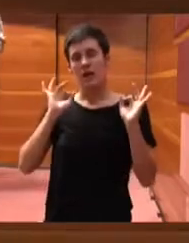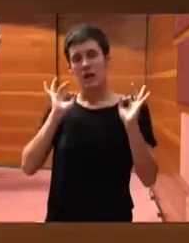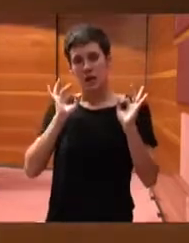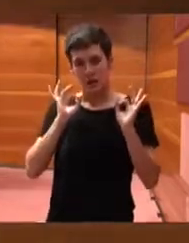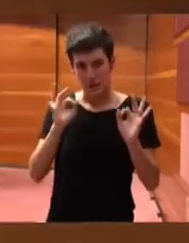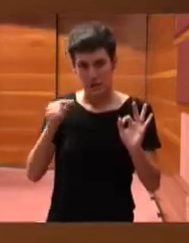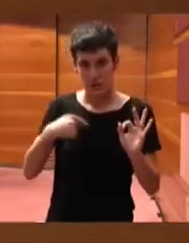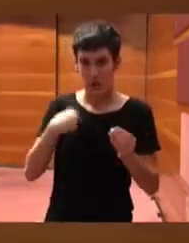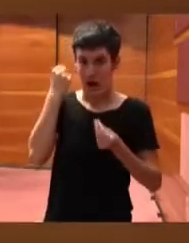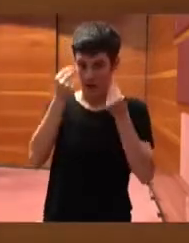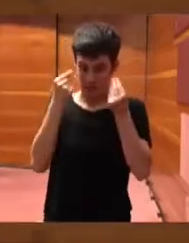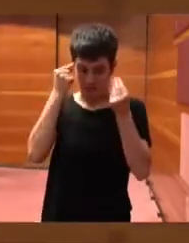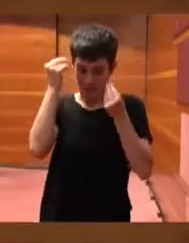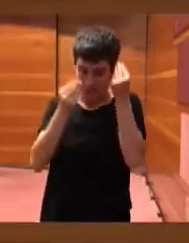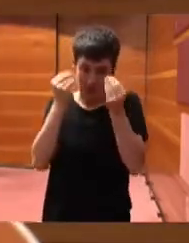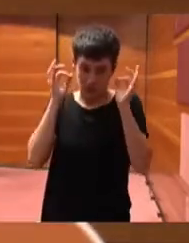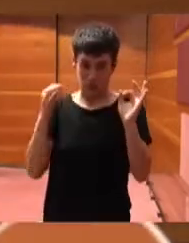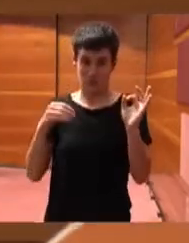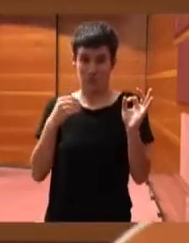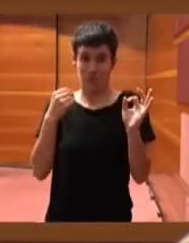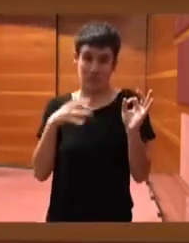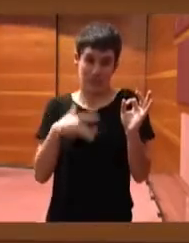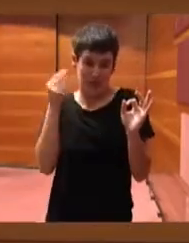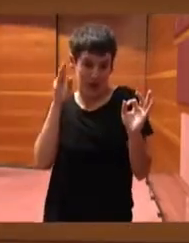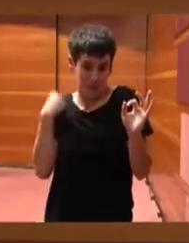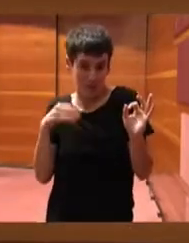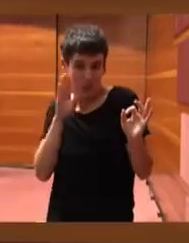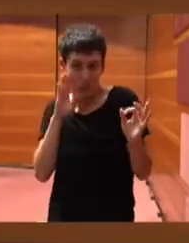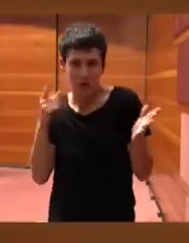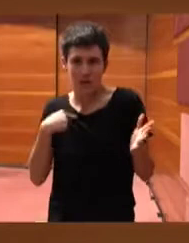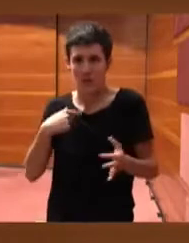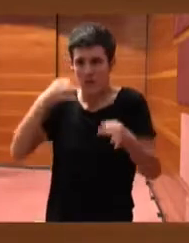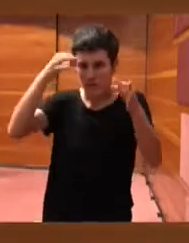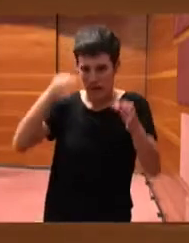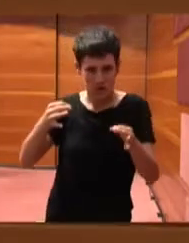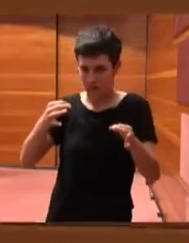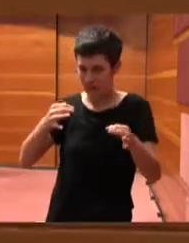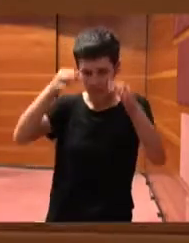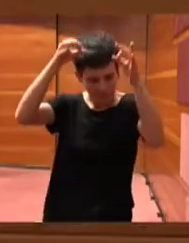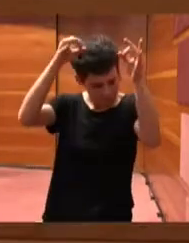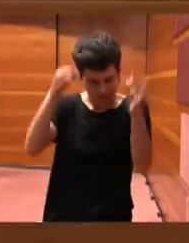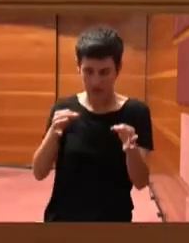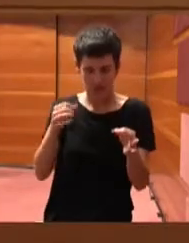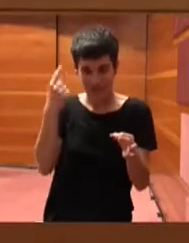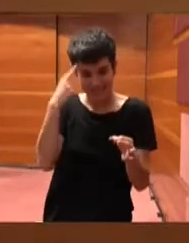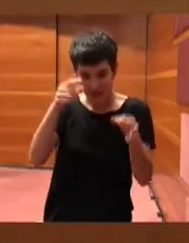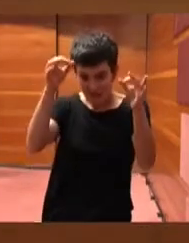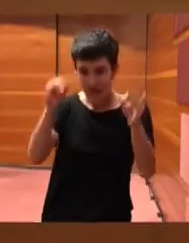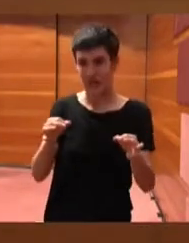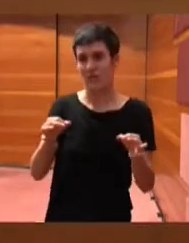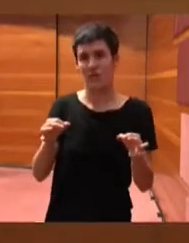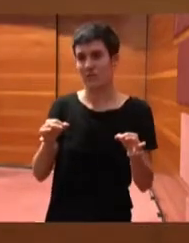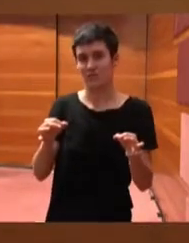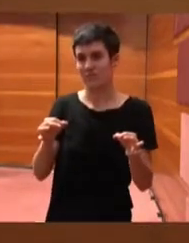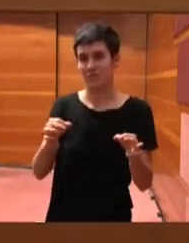que yo tenía en mi cabeza. Y estoy segura, súper segura, que será exactamente el mismo número de